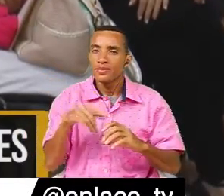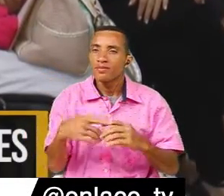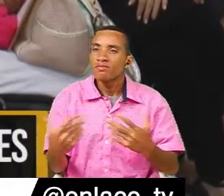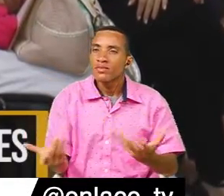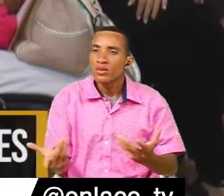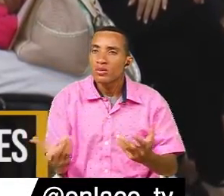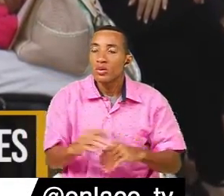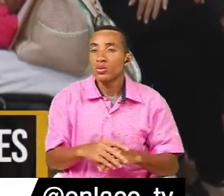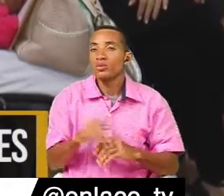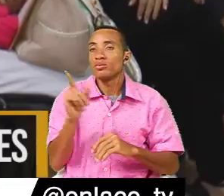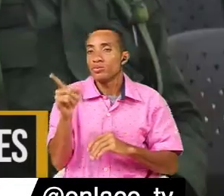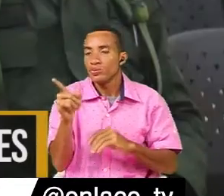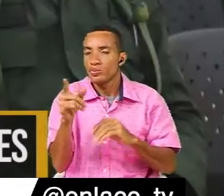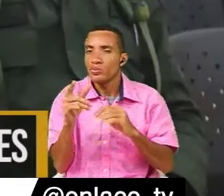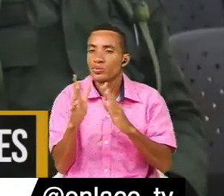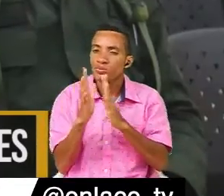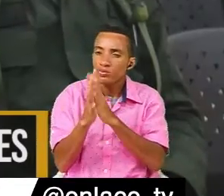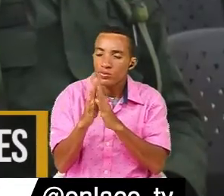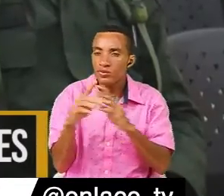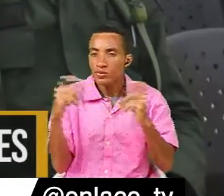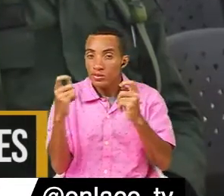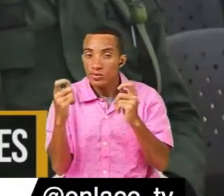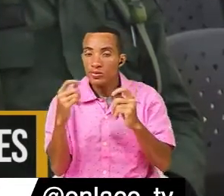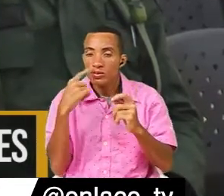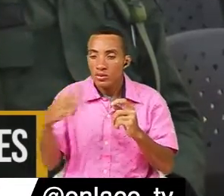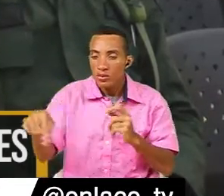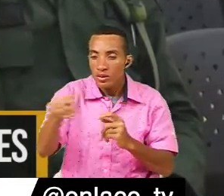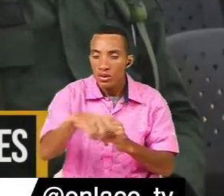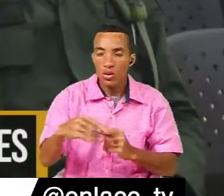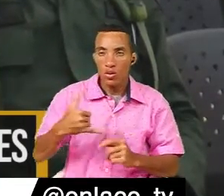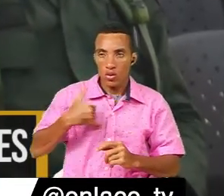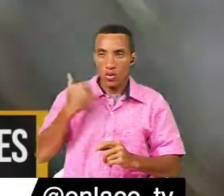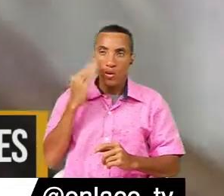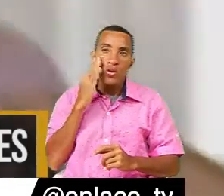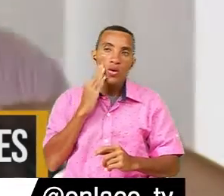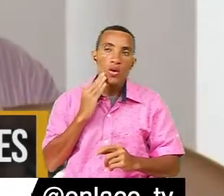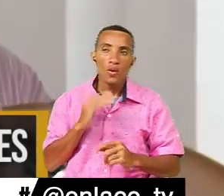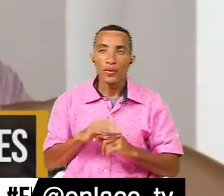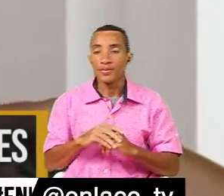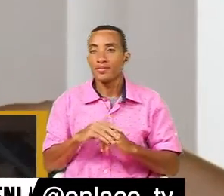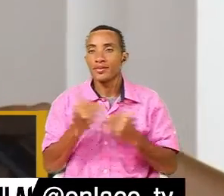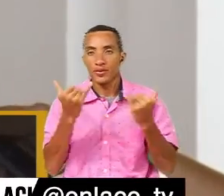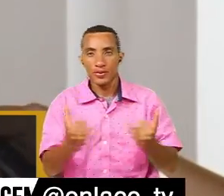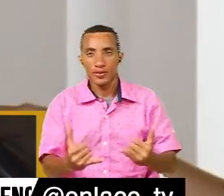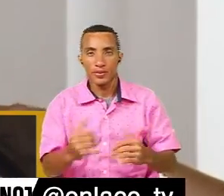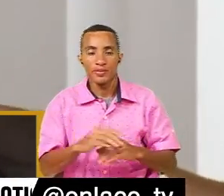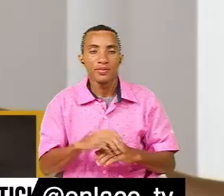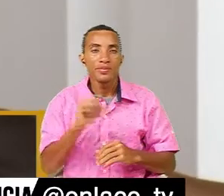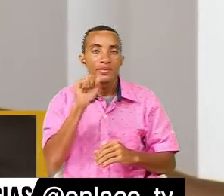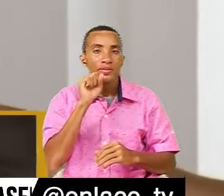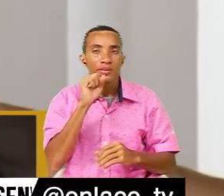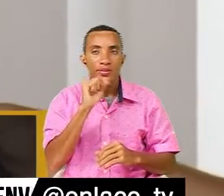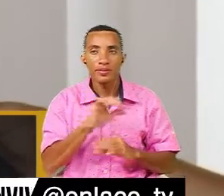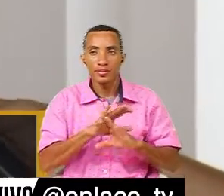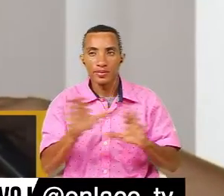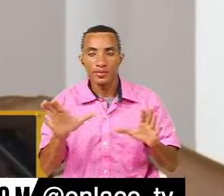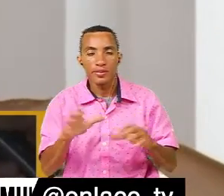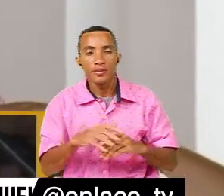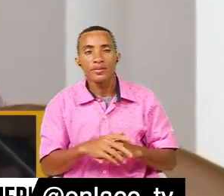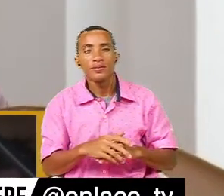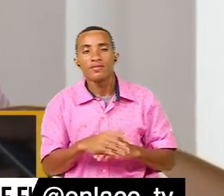de capacitación en prevención del consumo de drogas entre menores. Barranca Bermeja en este momento es el único municipio del departamento que cuenta con un